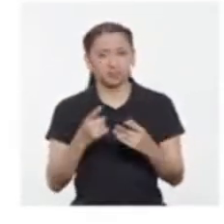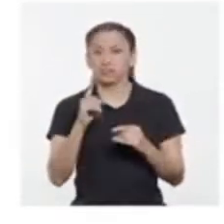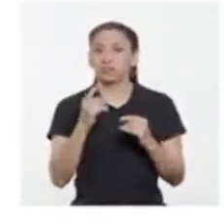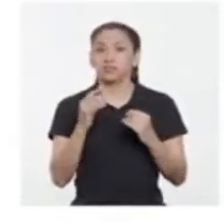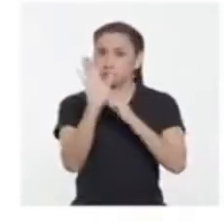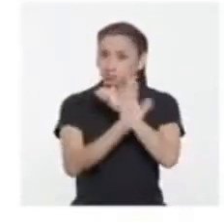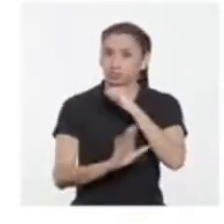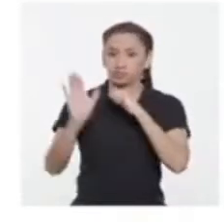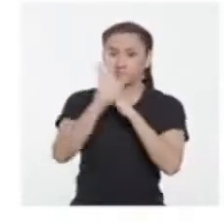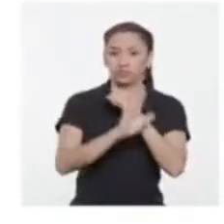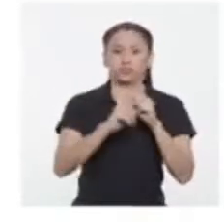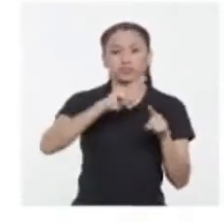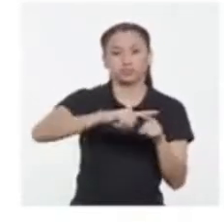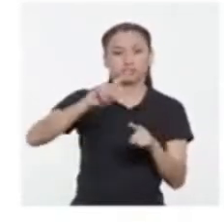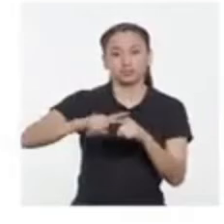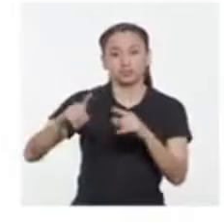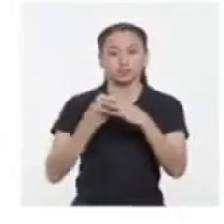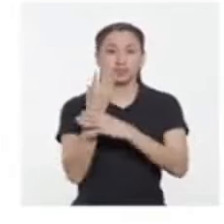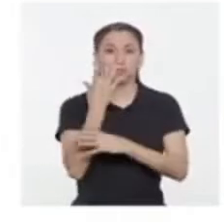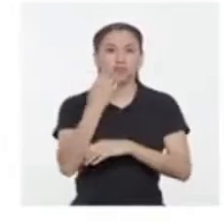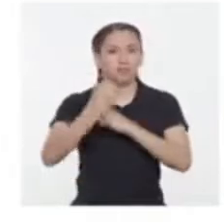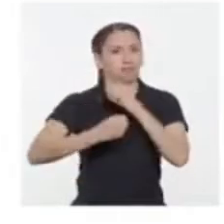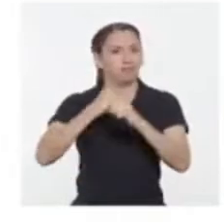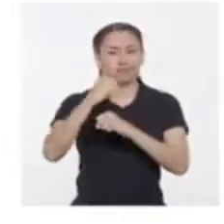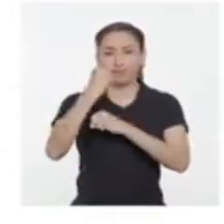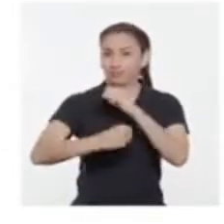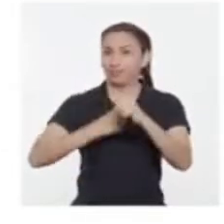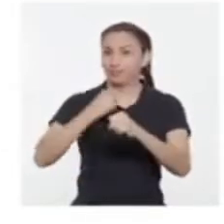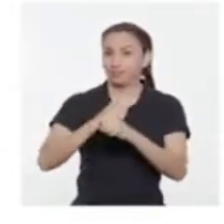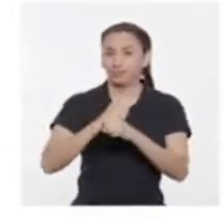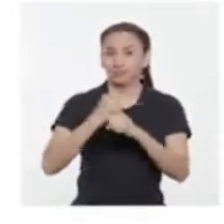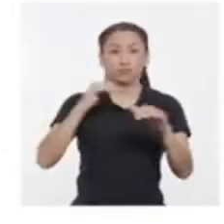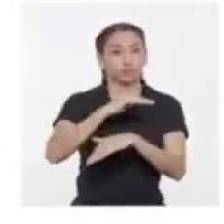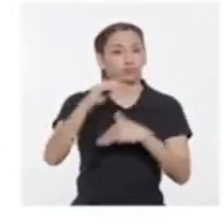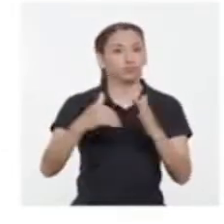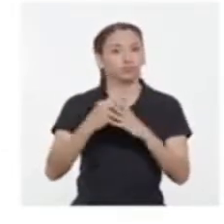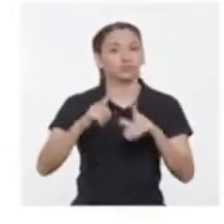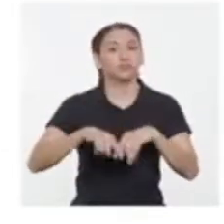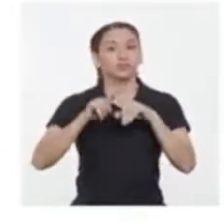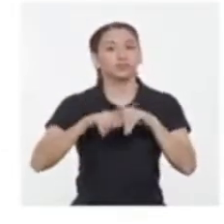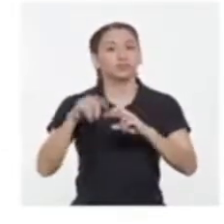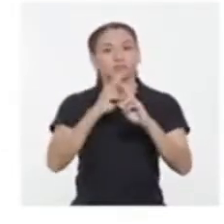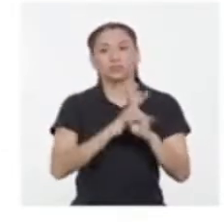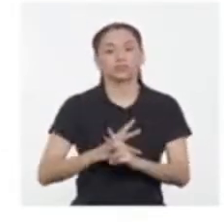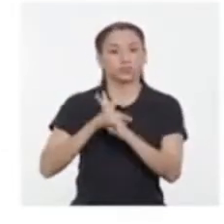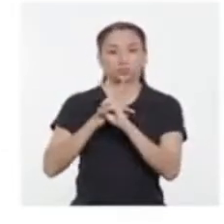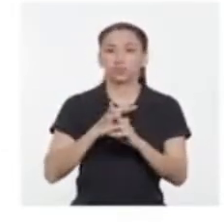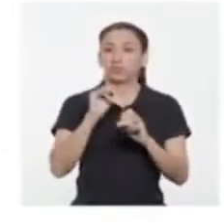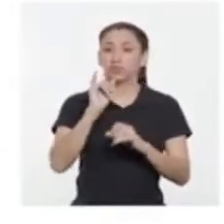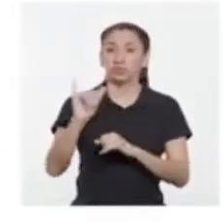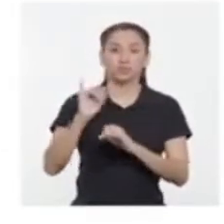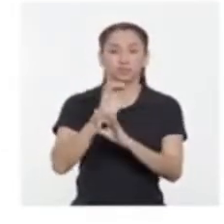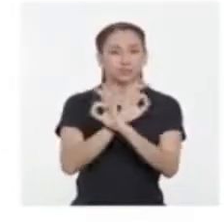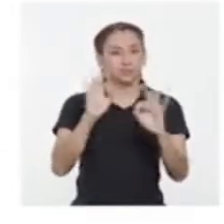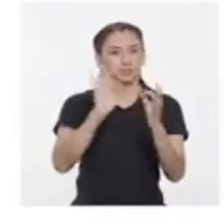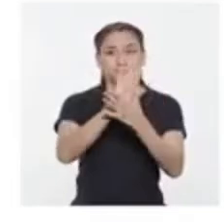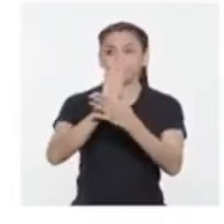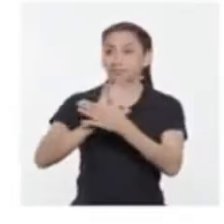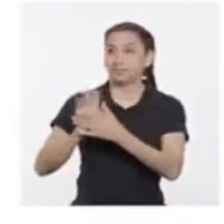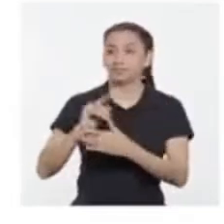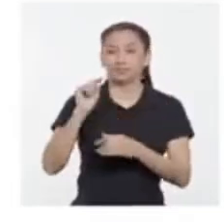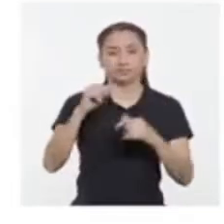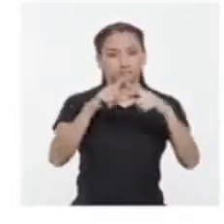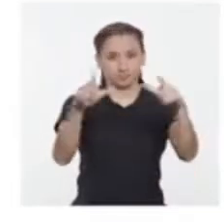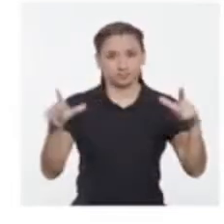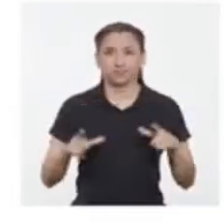que asegura los cultivos de diversas especies por varios años. Todo dependerá del cuidado y mantenimiento aplicado